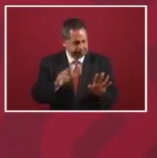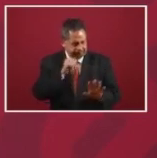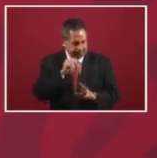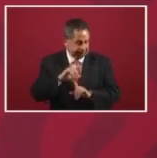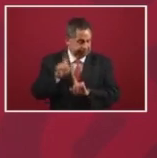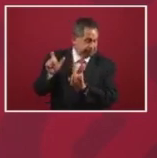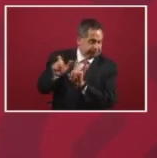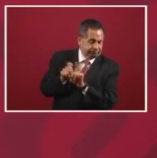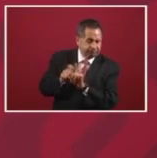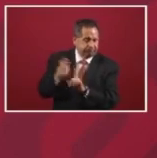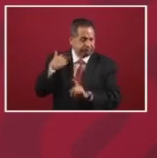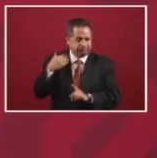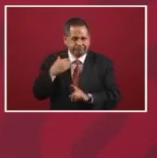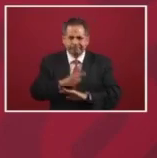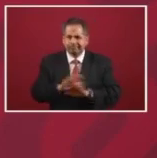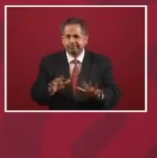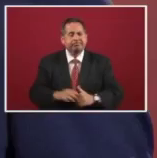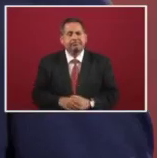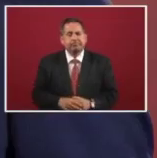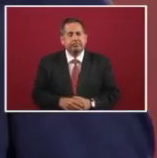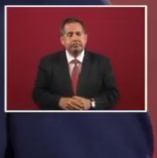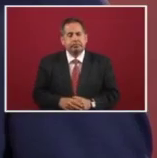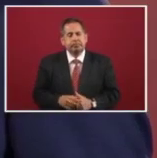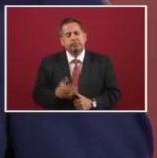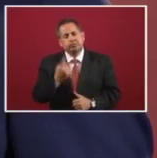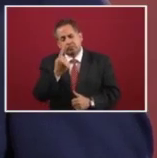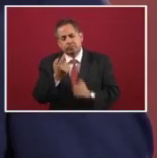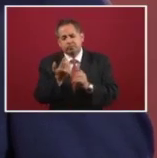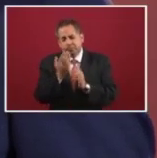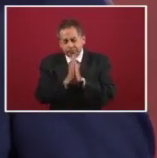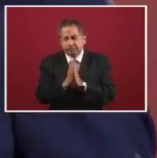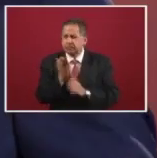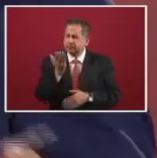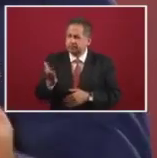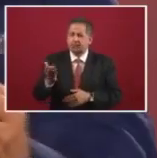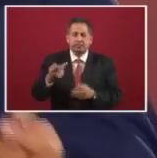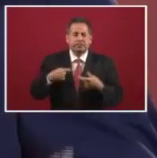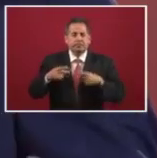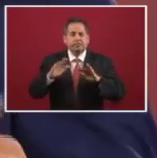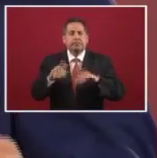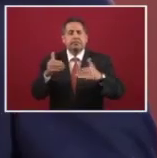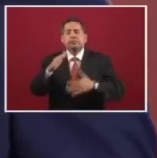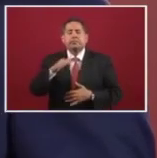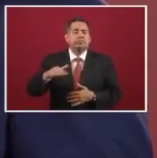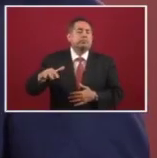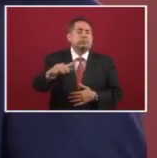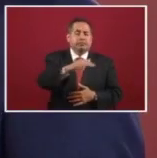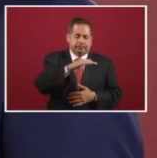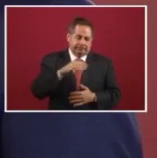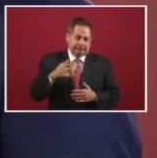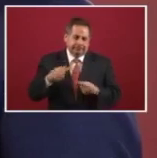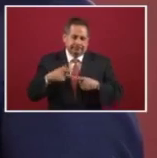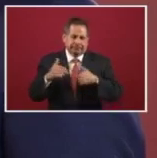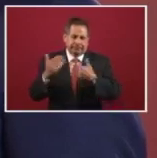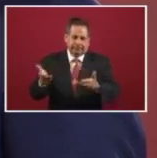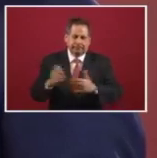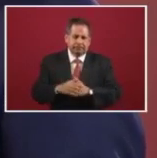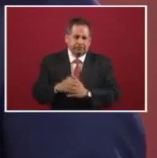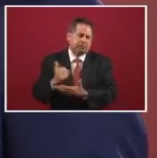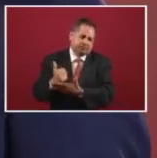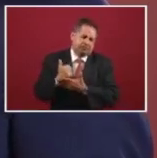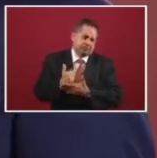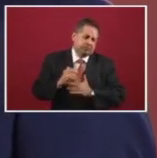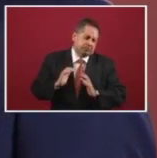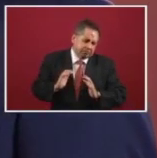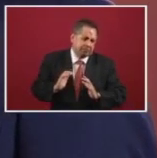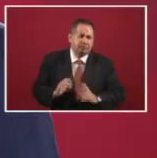definido, y nada más pedirle a la gente que me ayuden.